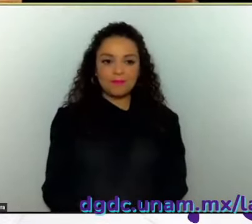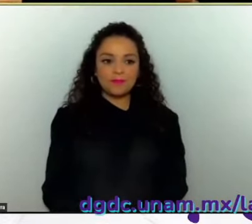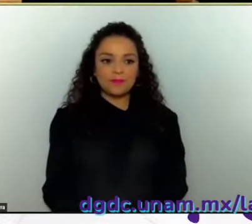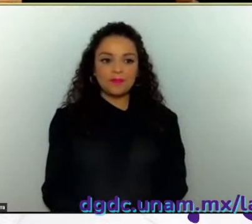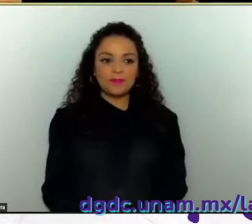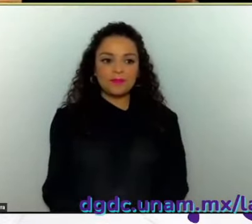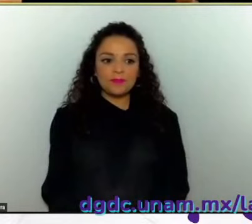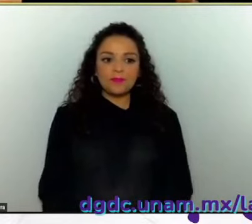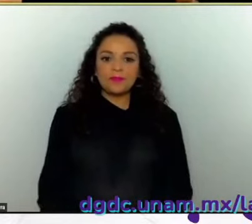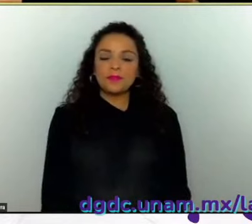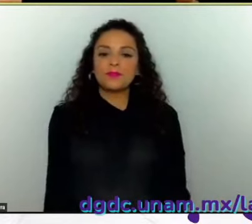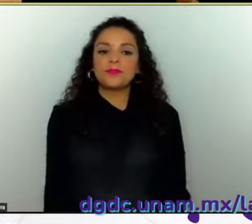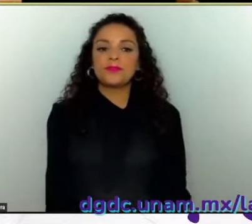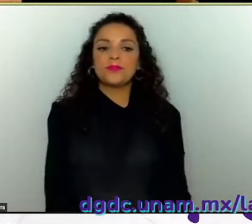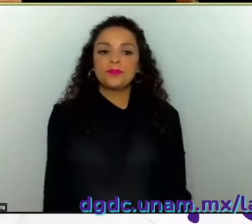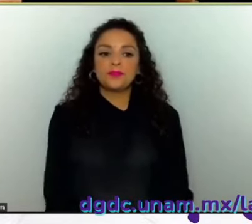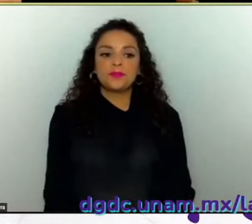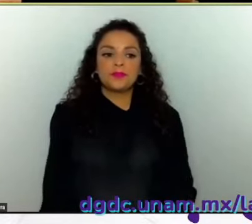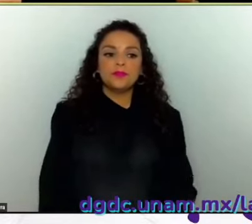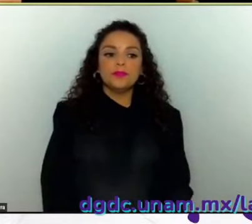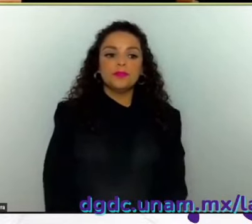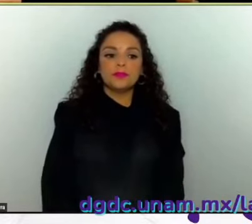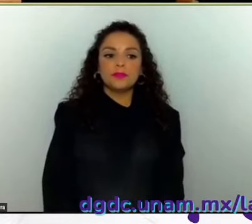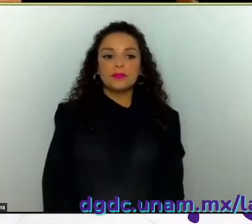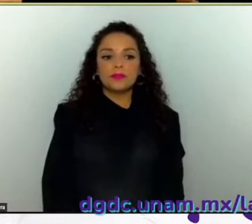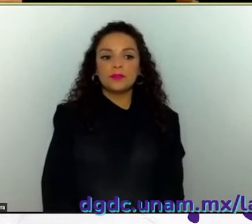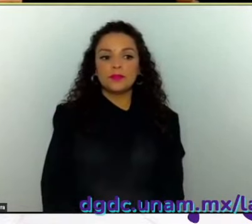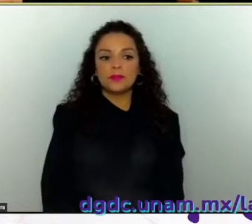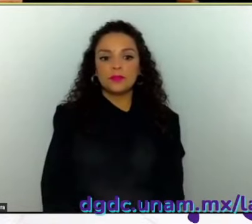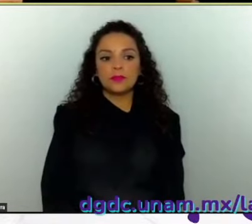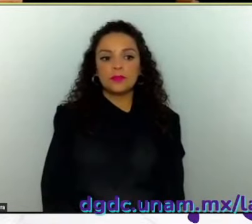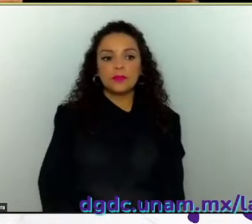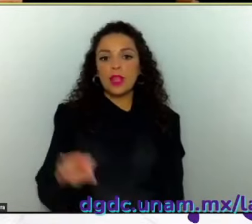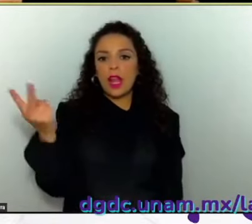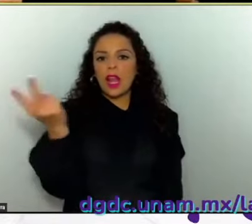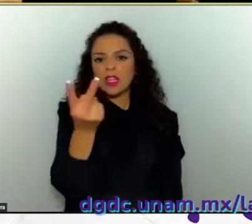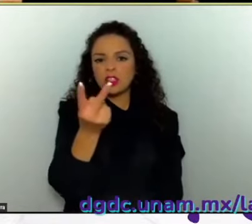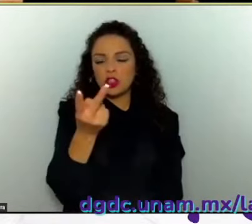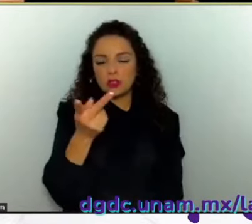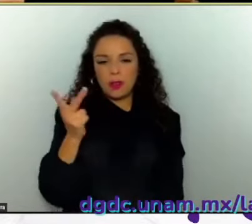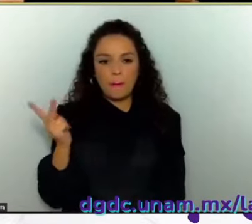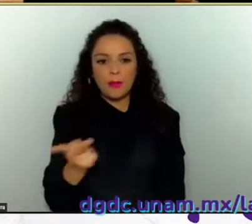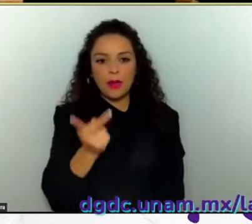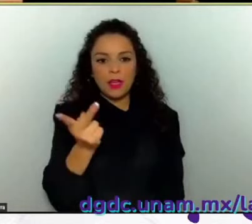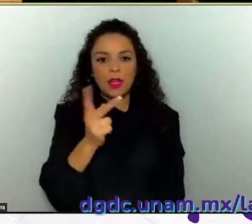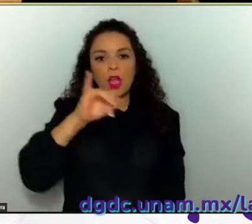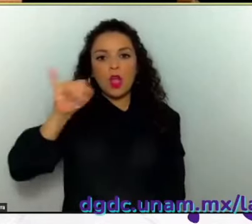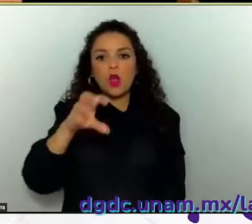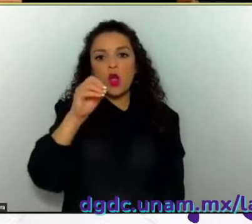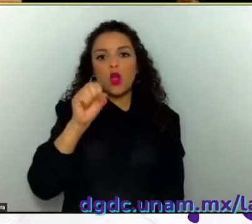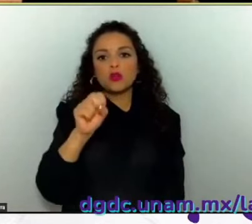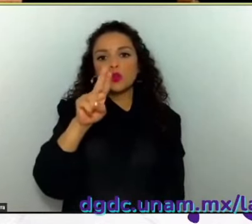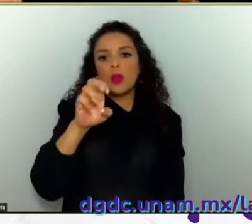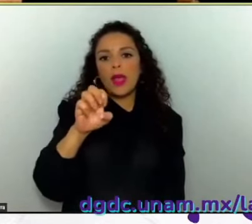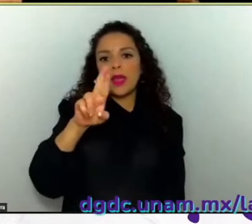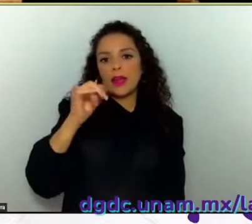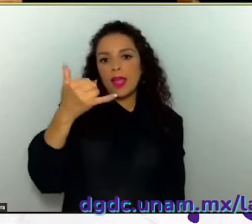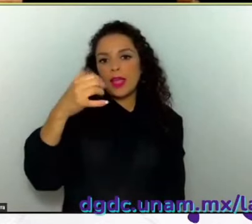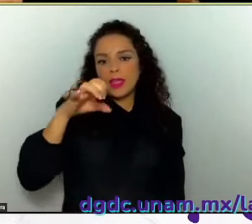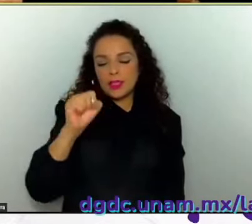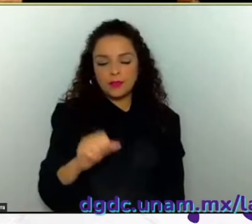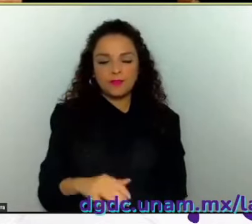Nos pregunta para ambos, ¿cuáles son sus Josué Reyes, para ambos, ¿cuáles